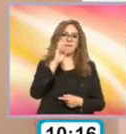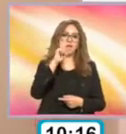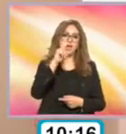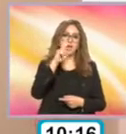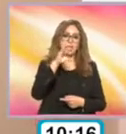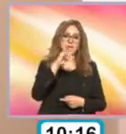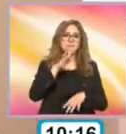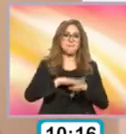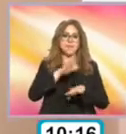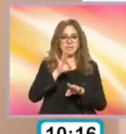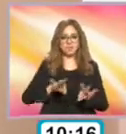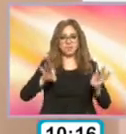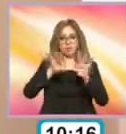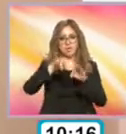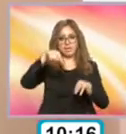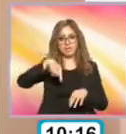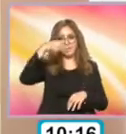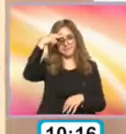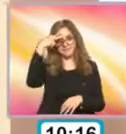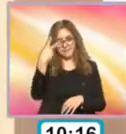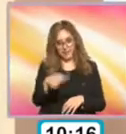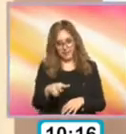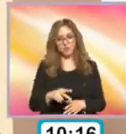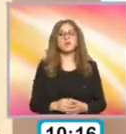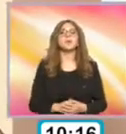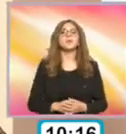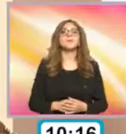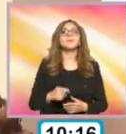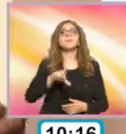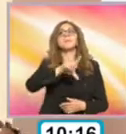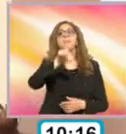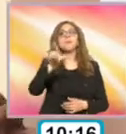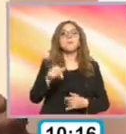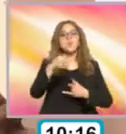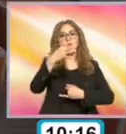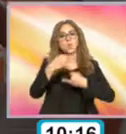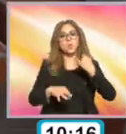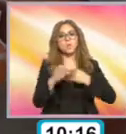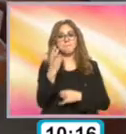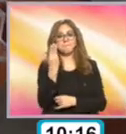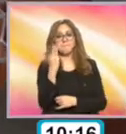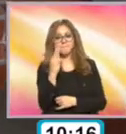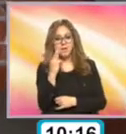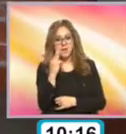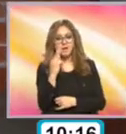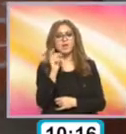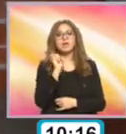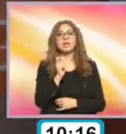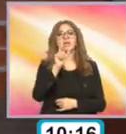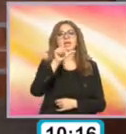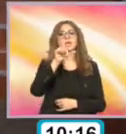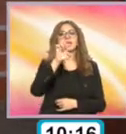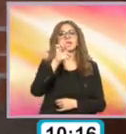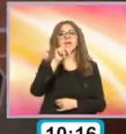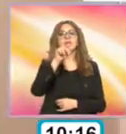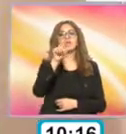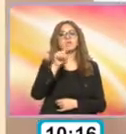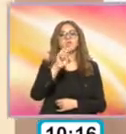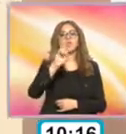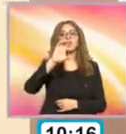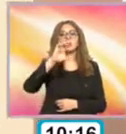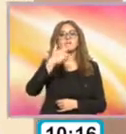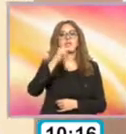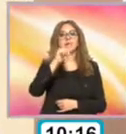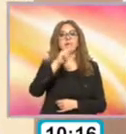más importantes en México. Vamos a estar a finales de mayo haciendo un evento en el Lienzo Charro de la Villa, que es un evento